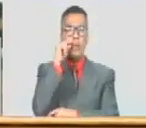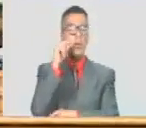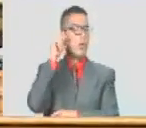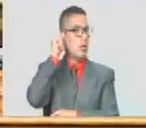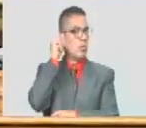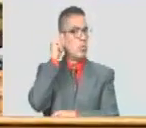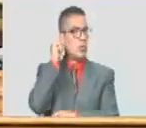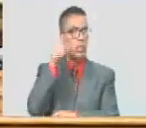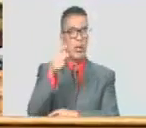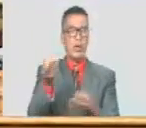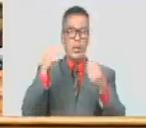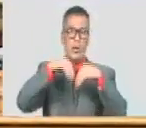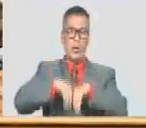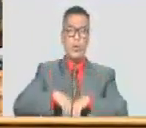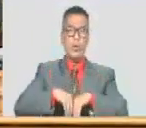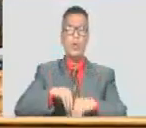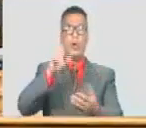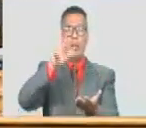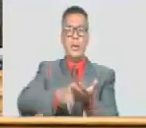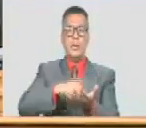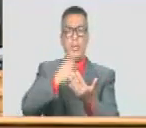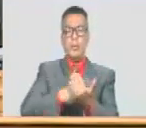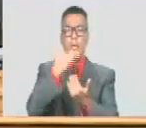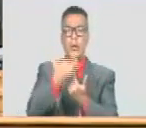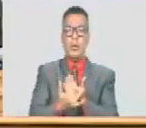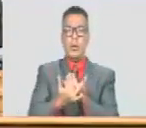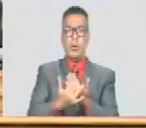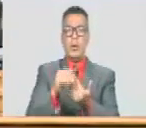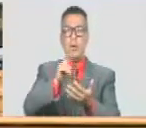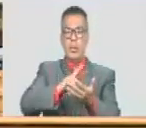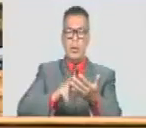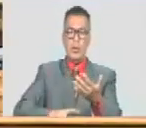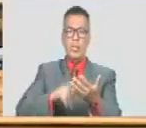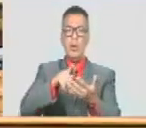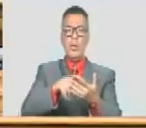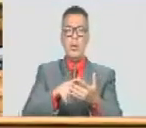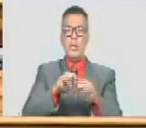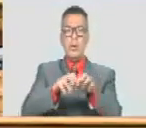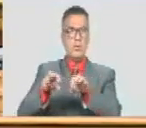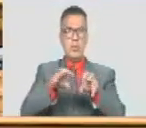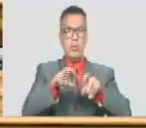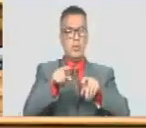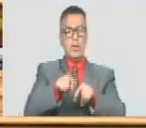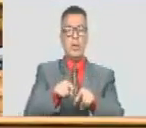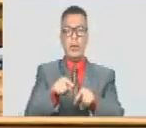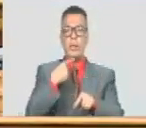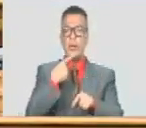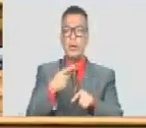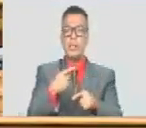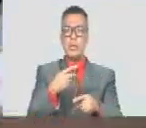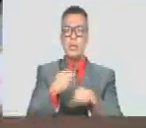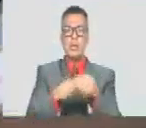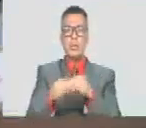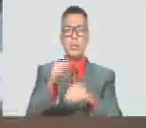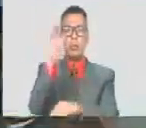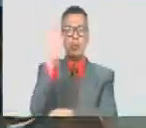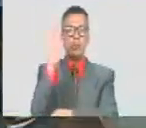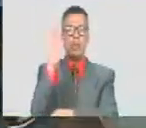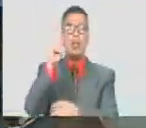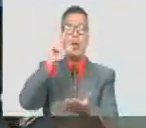diputados de Venezuela que estén de acuerdo con la aprobación del proyecto de acta leída por la subsecretaria, se manifestaron con la señal de costumbre.